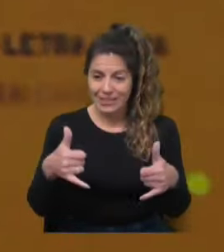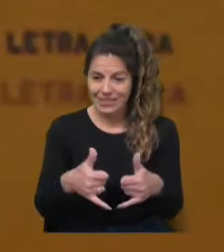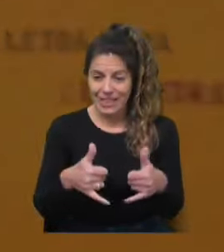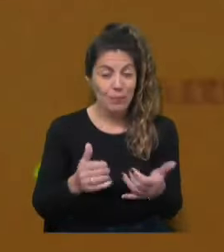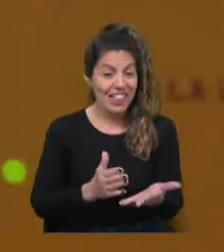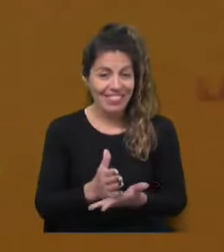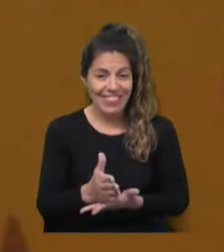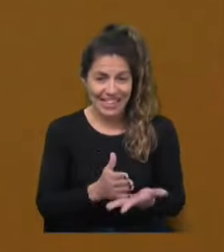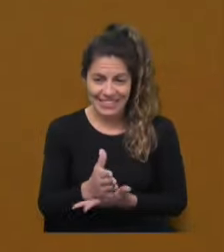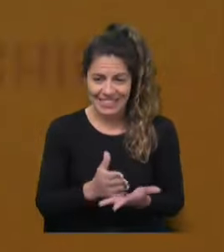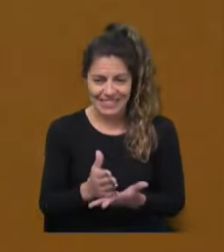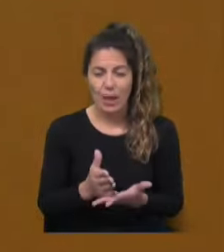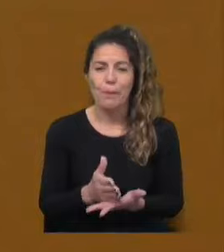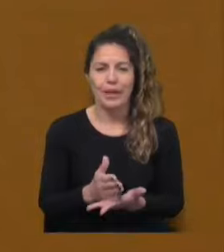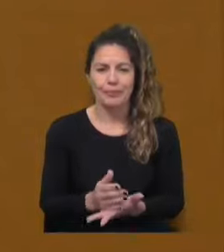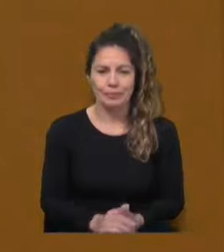siempre, el